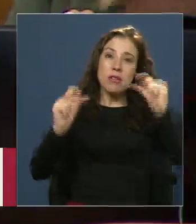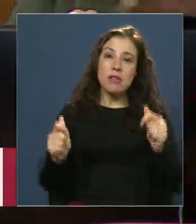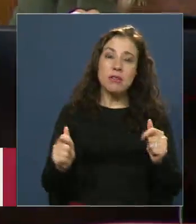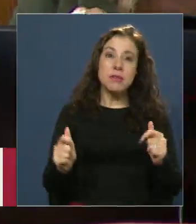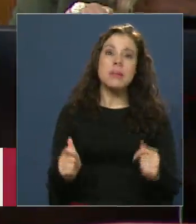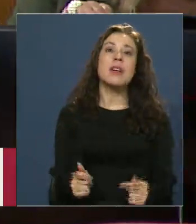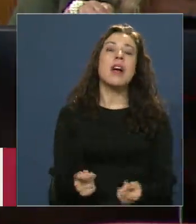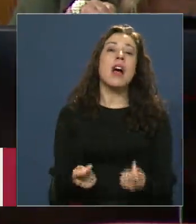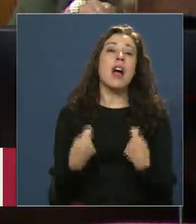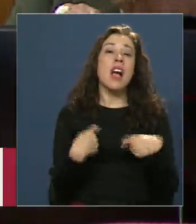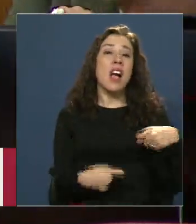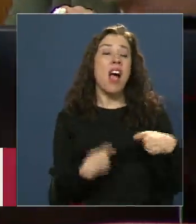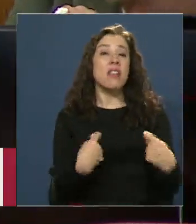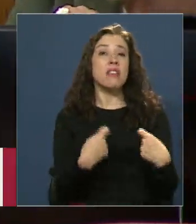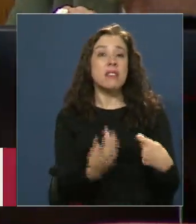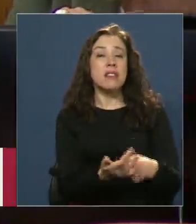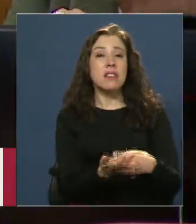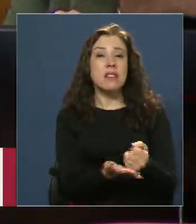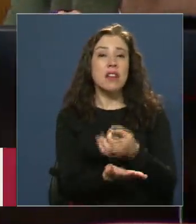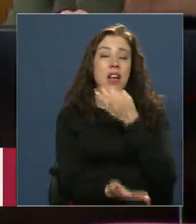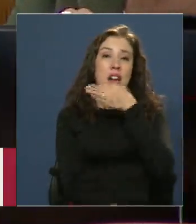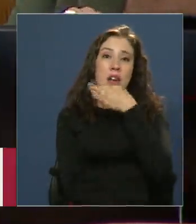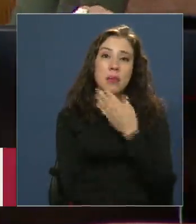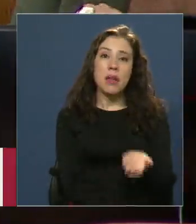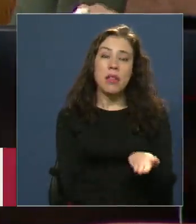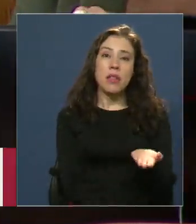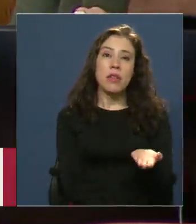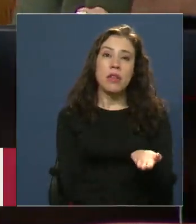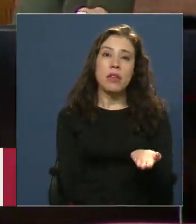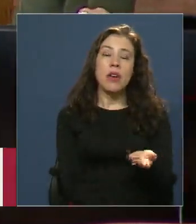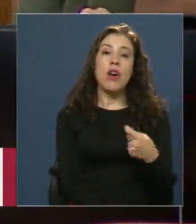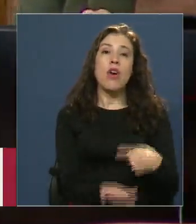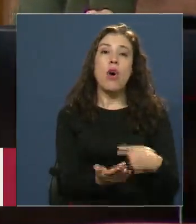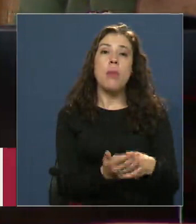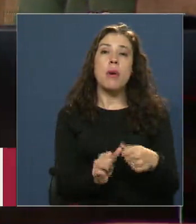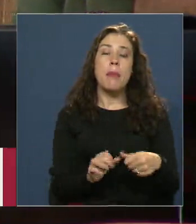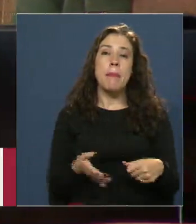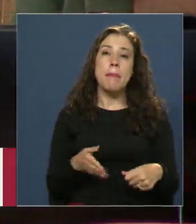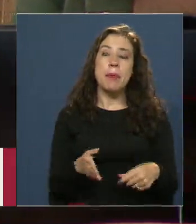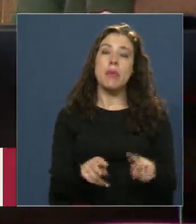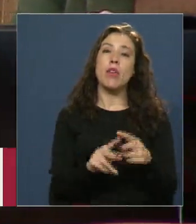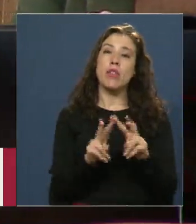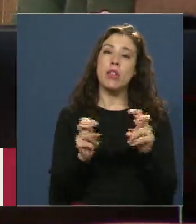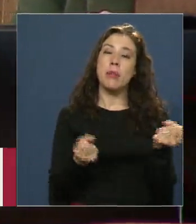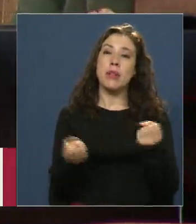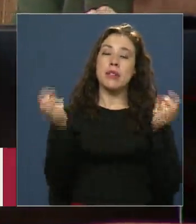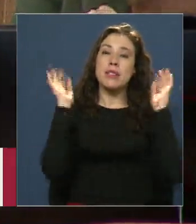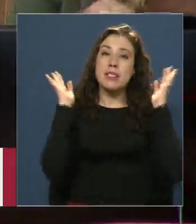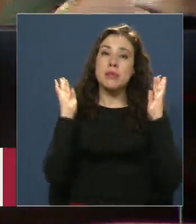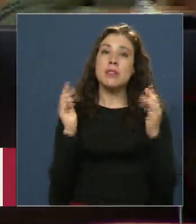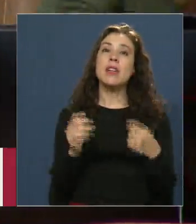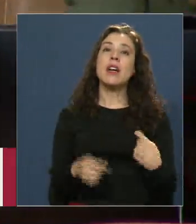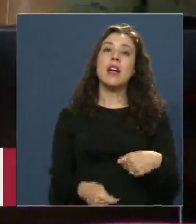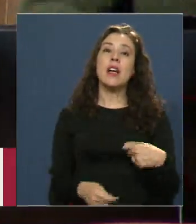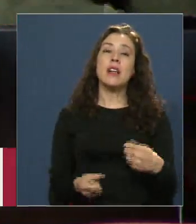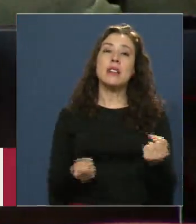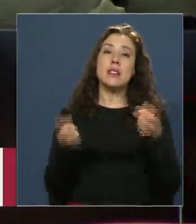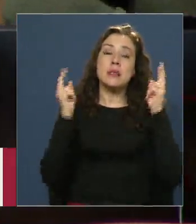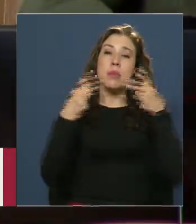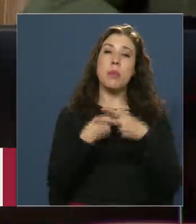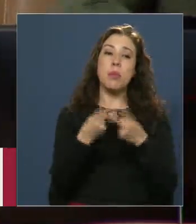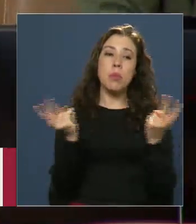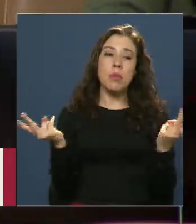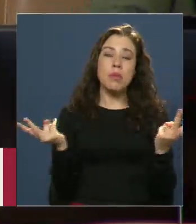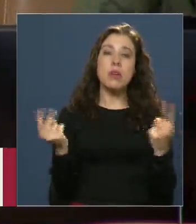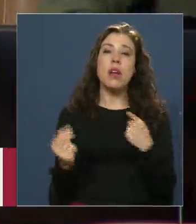alto costo de los medicamentos que deben ser administrados de forma permanente. En materia de transporte, el alto costo del transporte público,